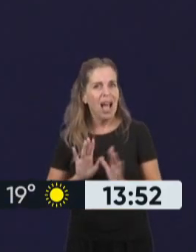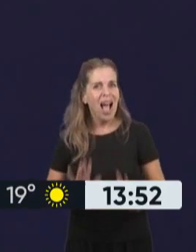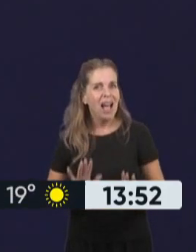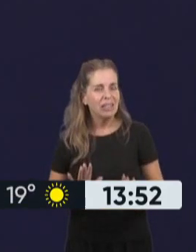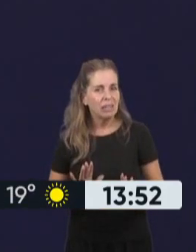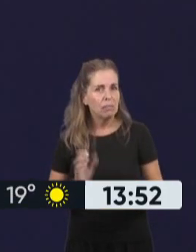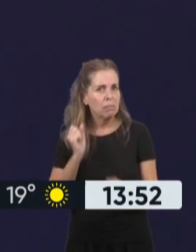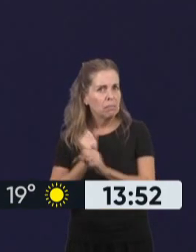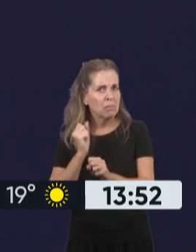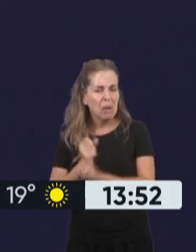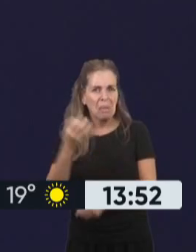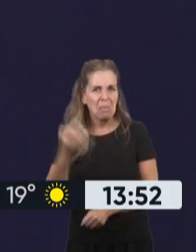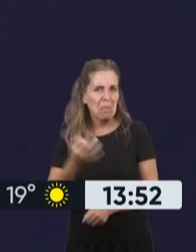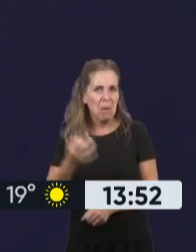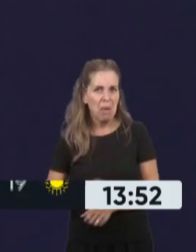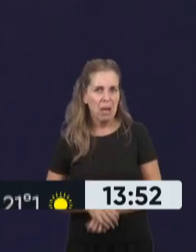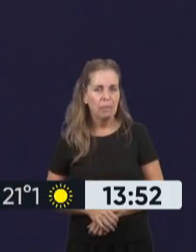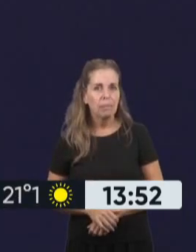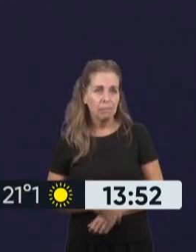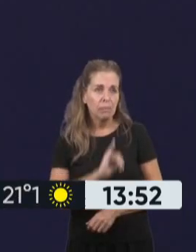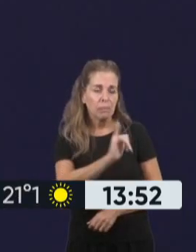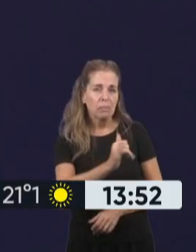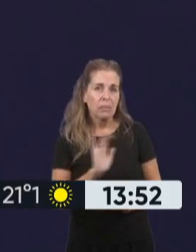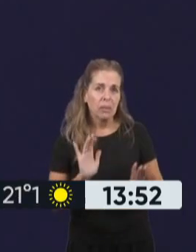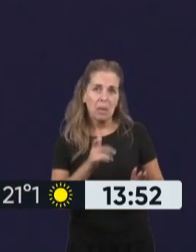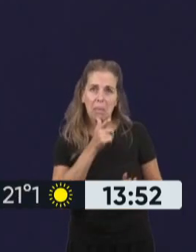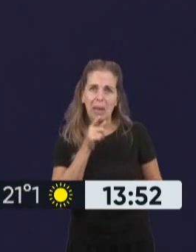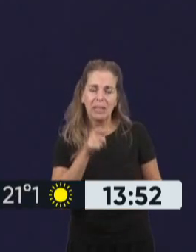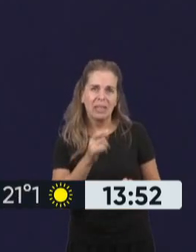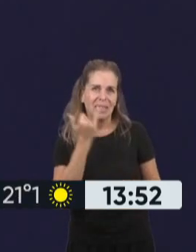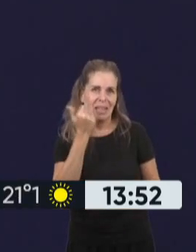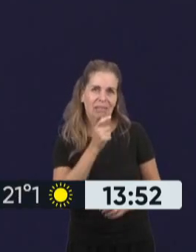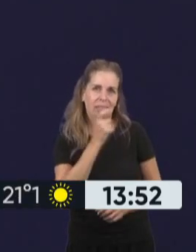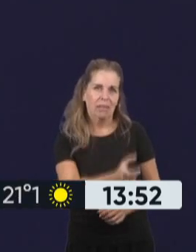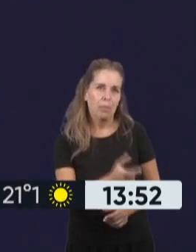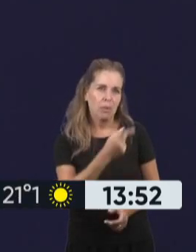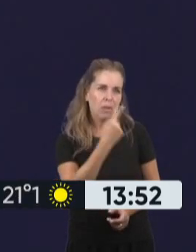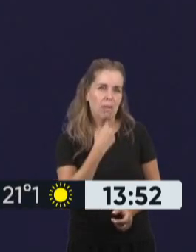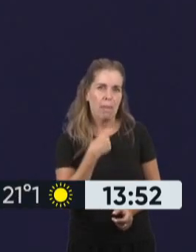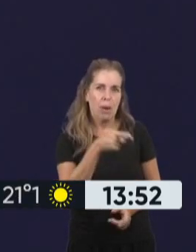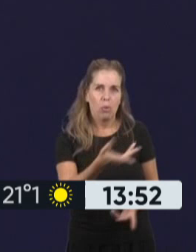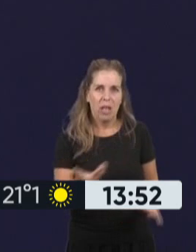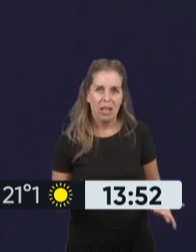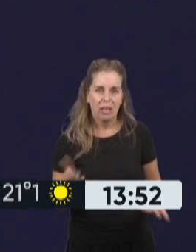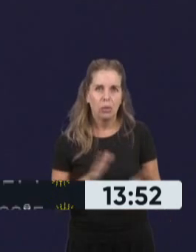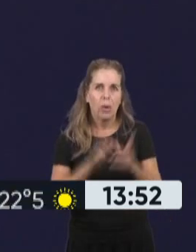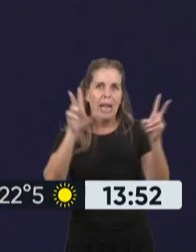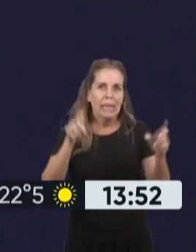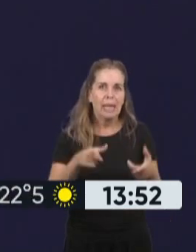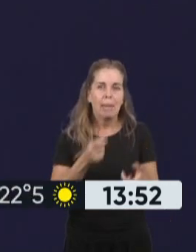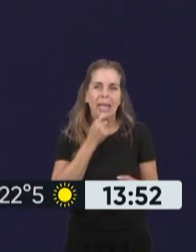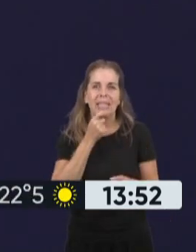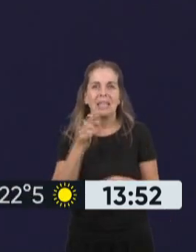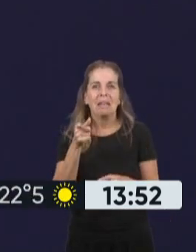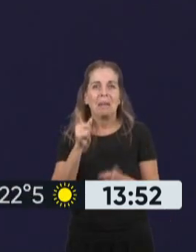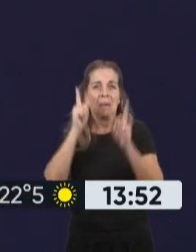hace. Así que sí, y eso me parece que responde tu pregunta de el tema del cargo. Me